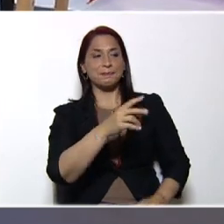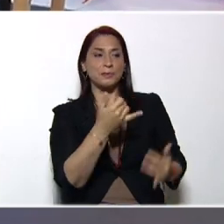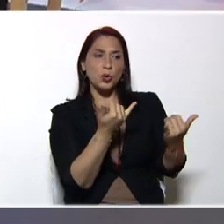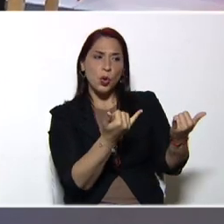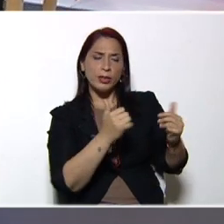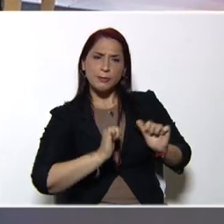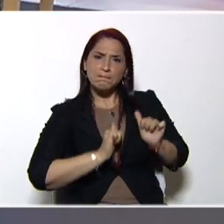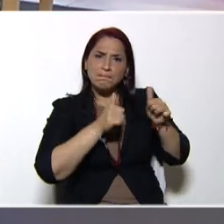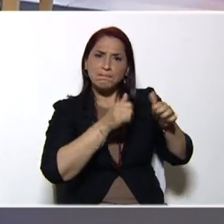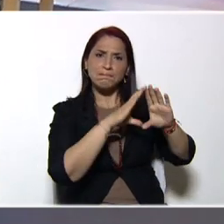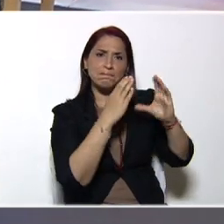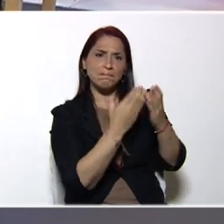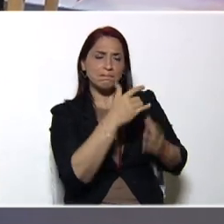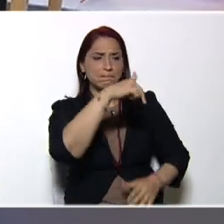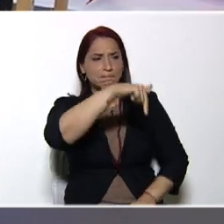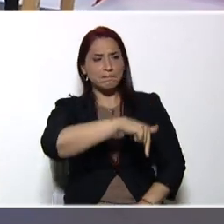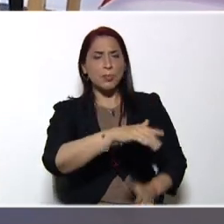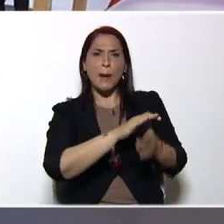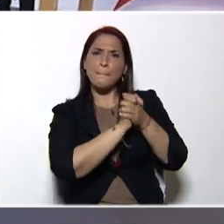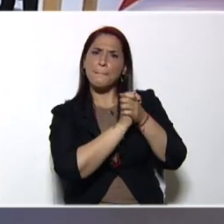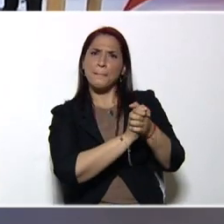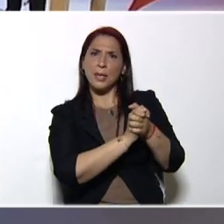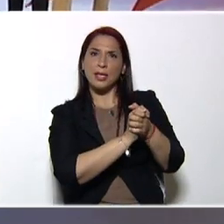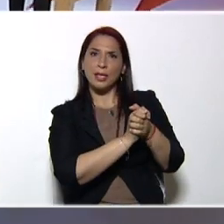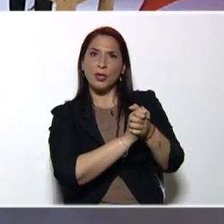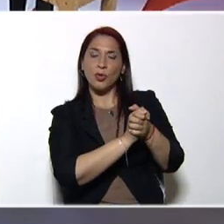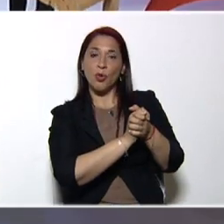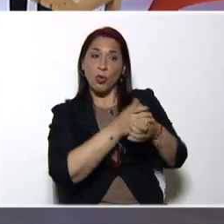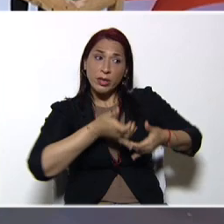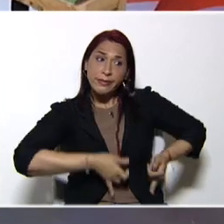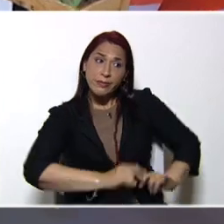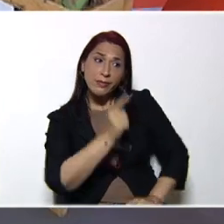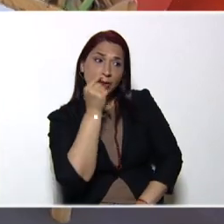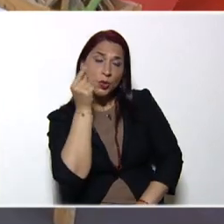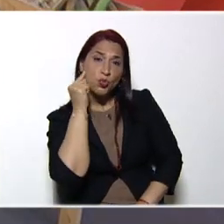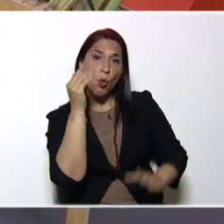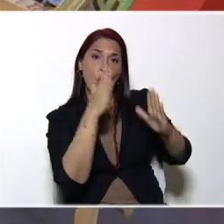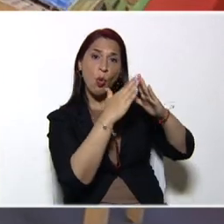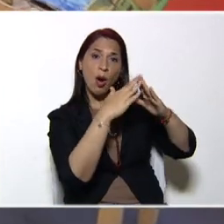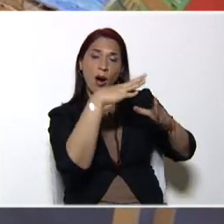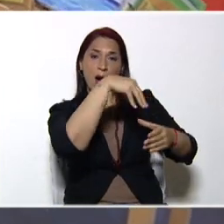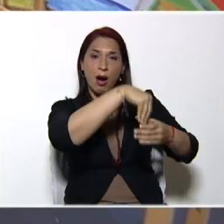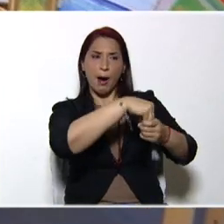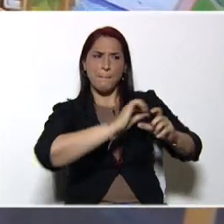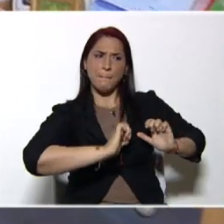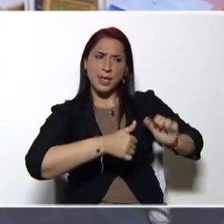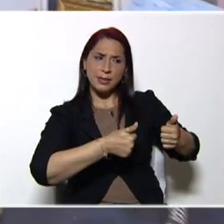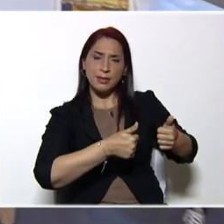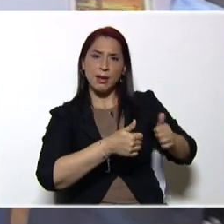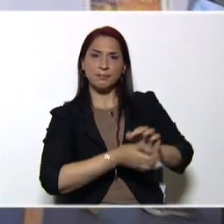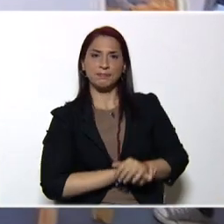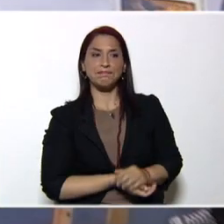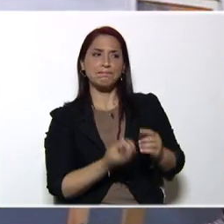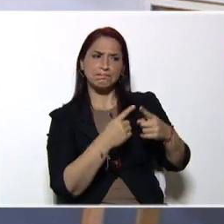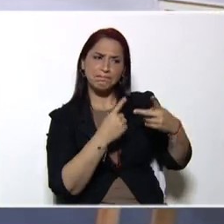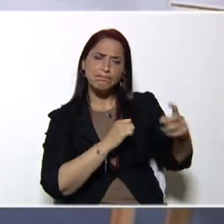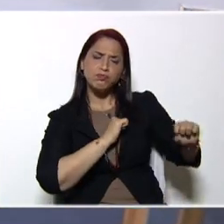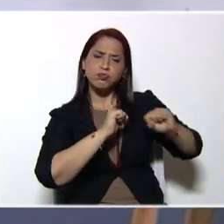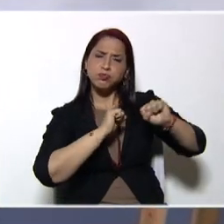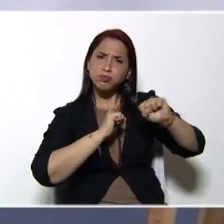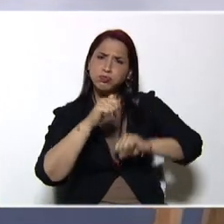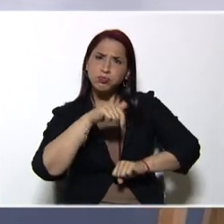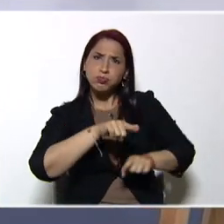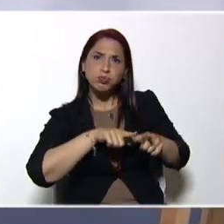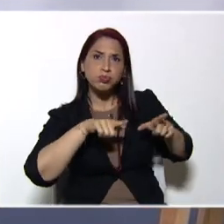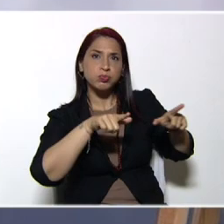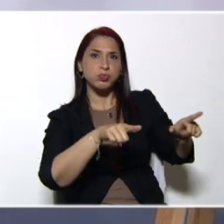la clase de hoy, José Leonardo, compañeros, hijos e hijas allá en casa, y vamos a comenzar entonces porque hoy la cosa va a estar bien movida aquí en el estudio, José, y